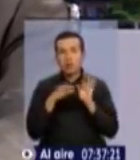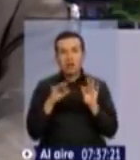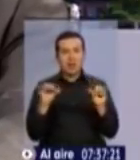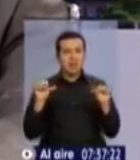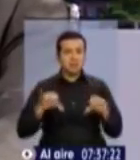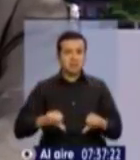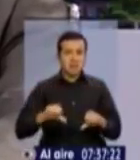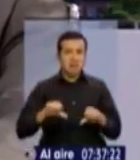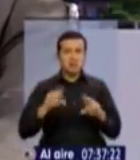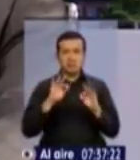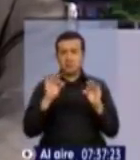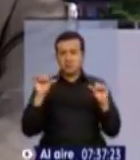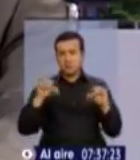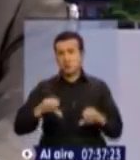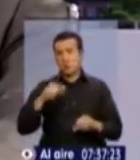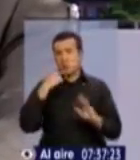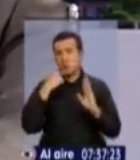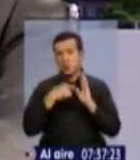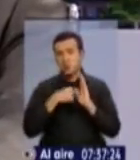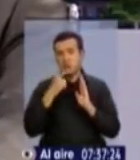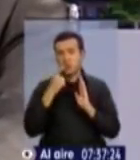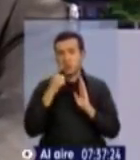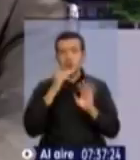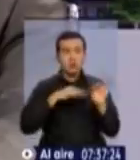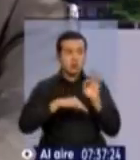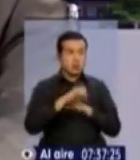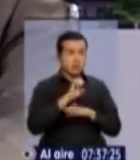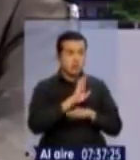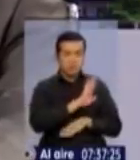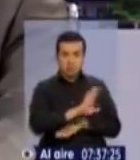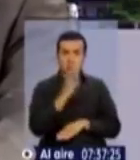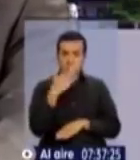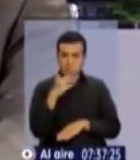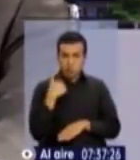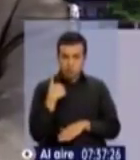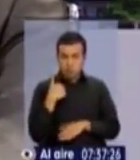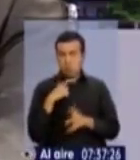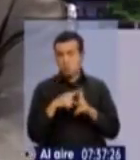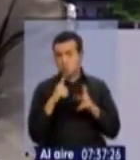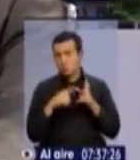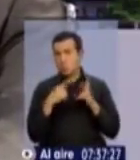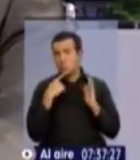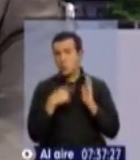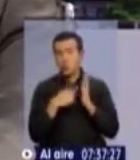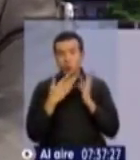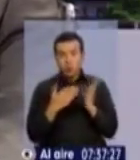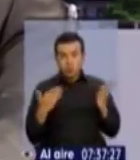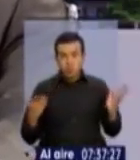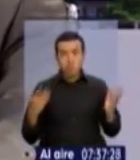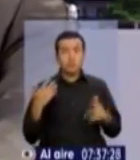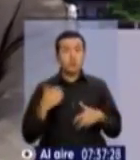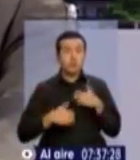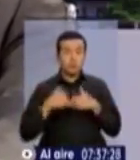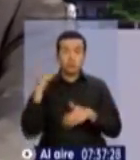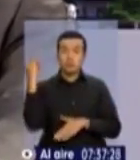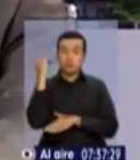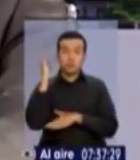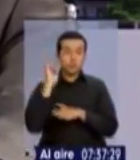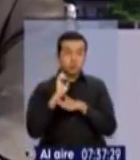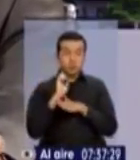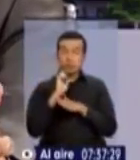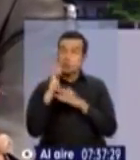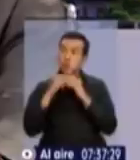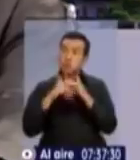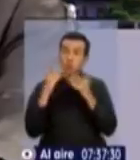importación por ejemplo que si tiene sustituto nacional tenemos alguna importación por ejemplo que te golpea industria nacional y si al final del día lo que los ecuatorianos